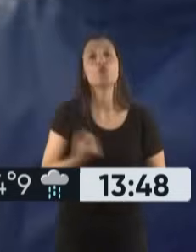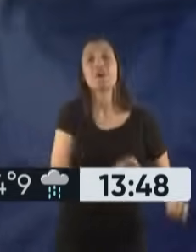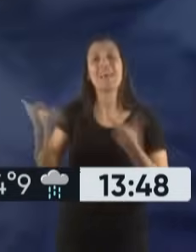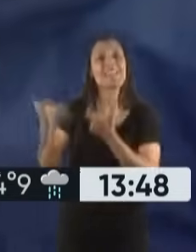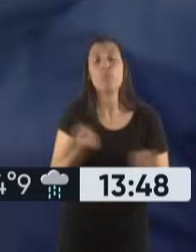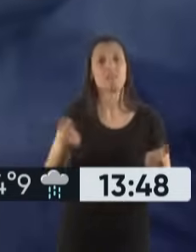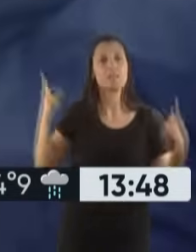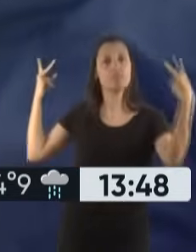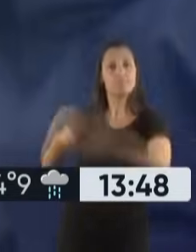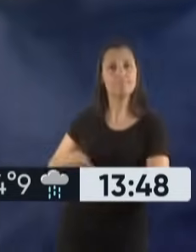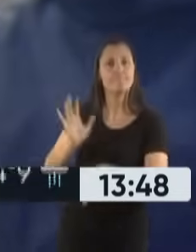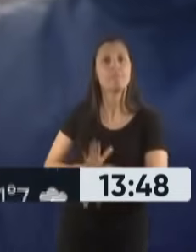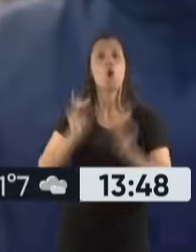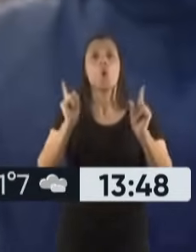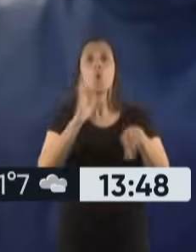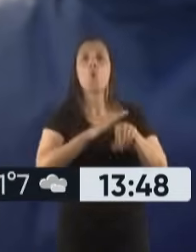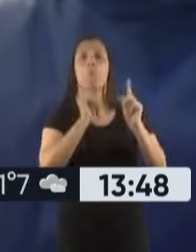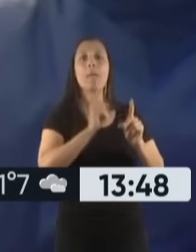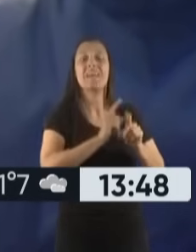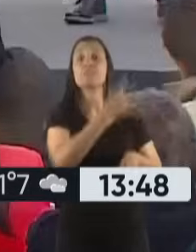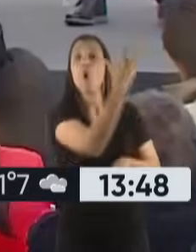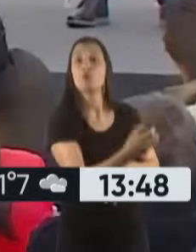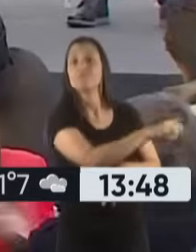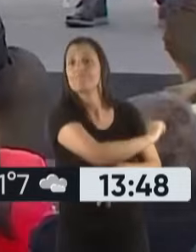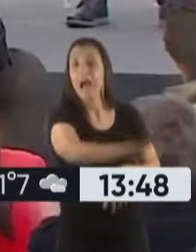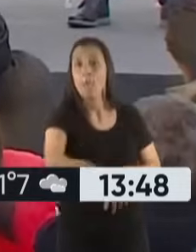dólares. Y así es todo, ¿cómo estamos?